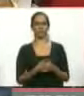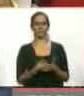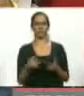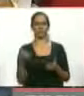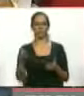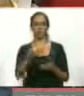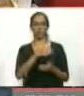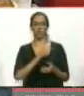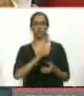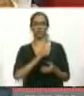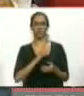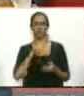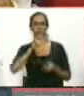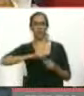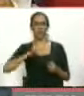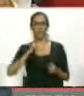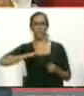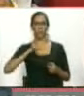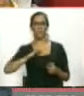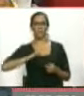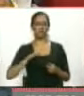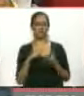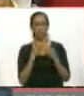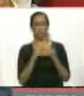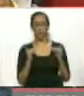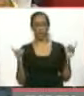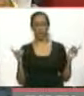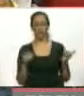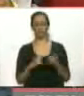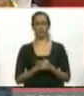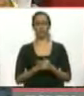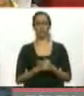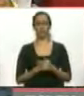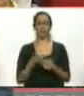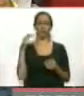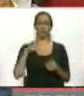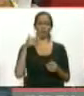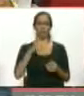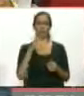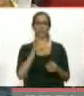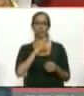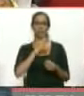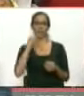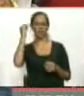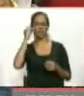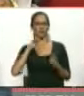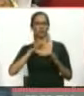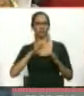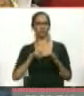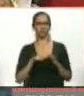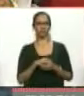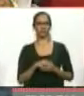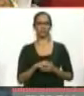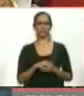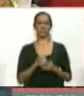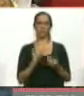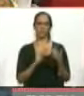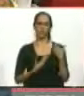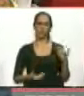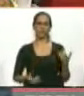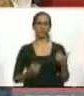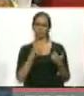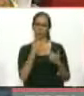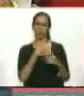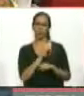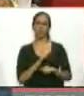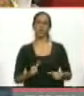cosas y llegó la publicidad democrática mataron al señor creyendo que los soñadores en el foro portugués pero